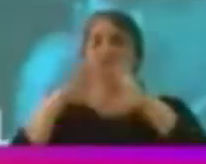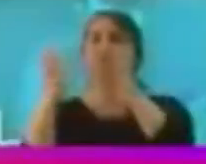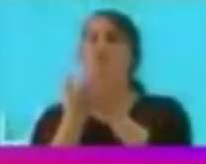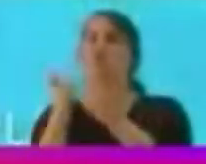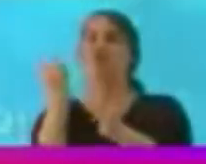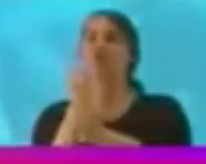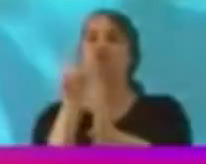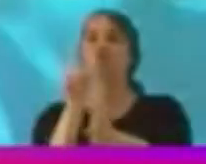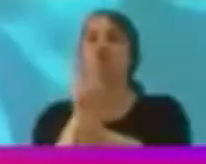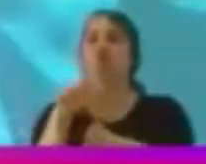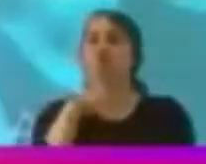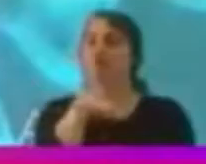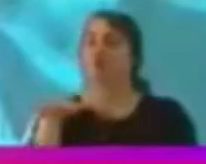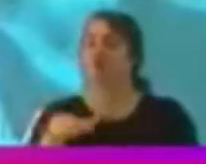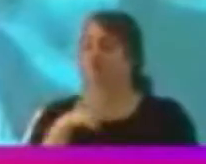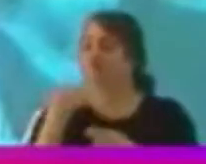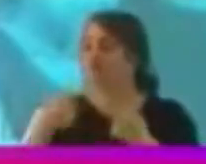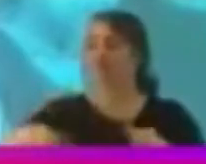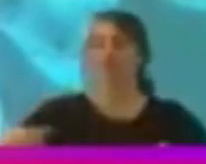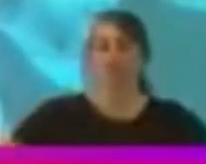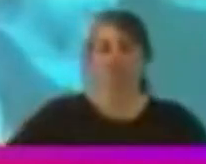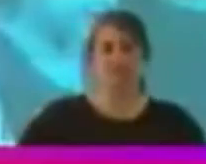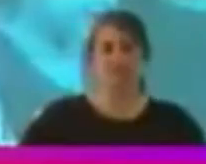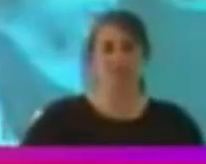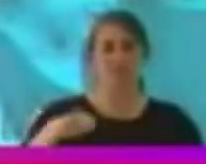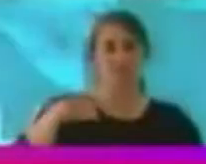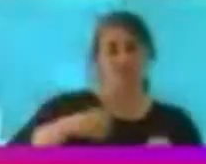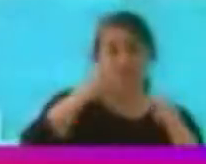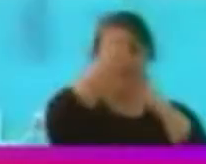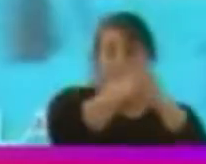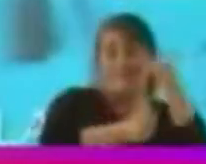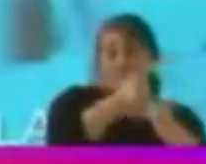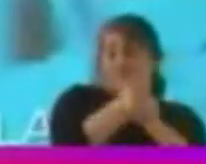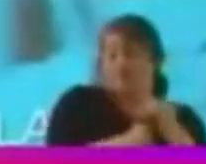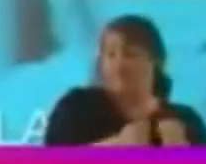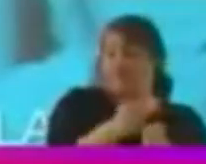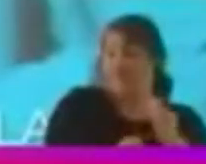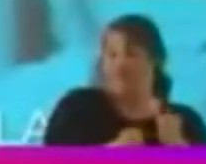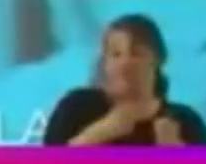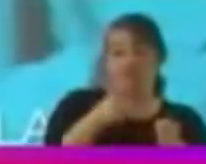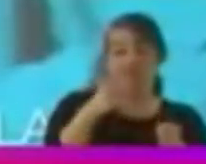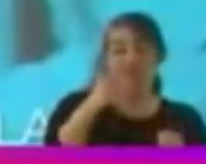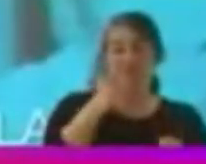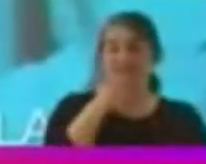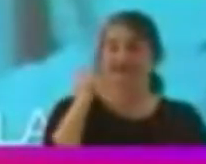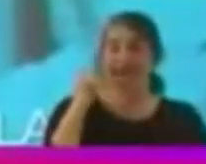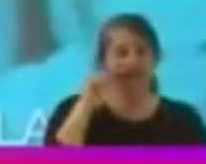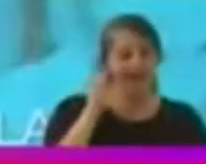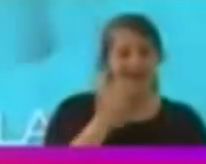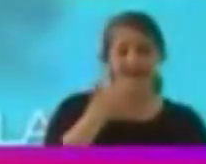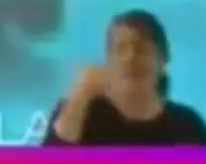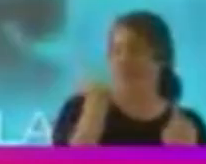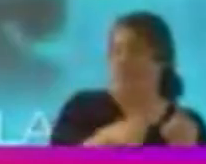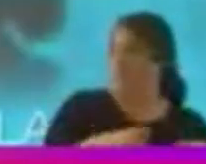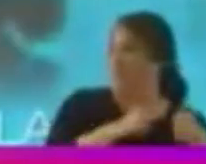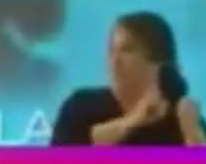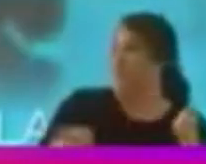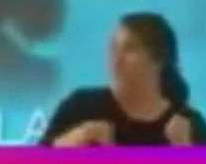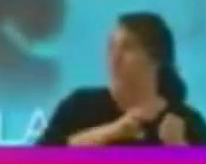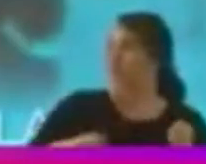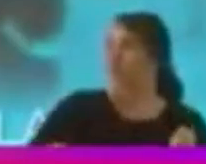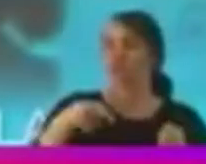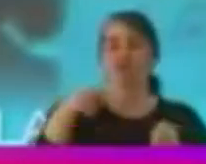la intención o el diseño de las políticas públicas tienen justamente este objetivo: tratar de que el